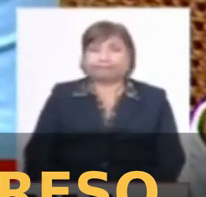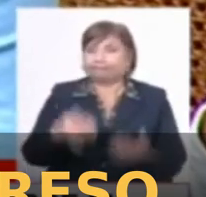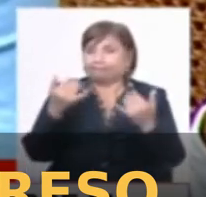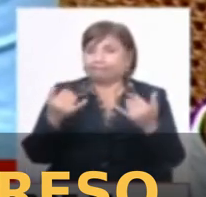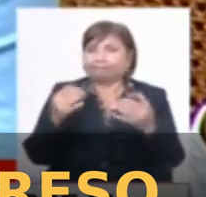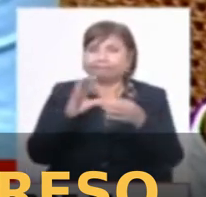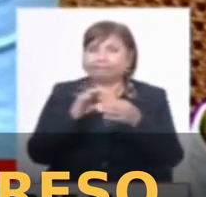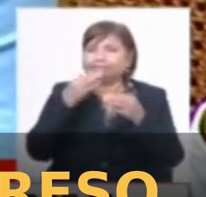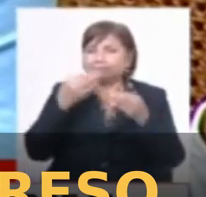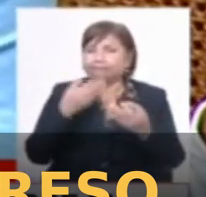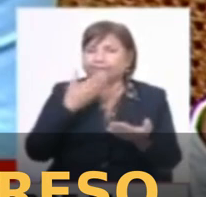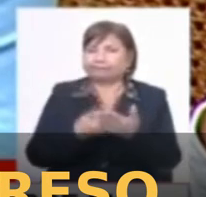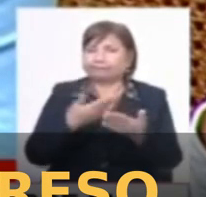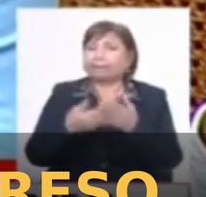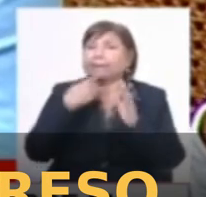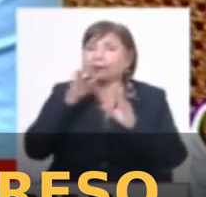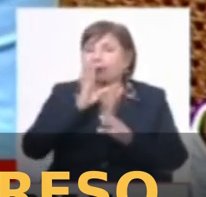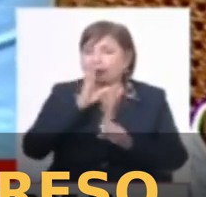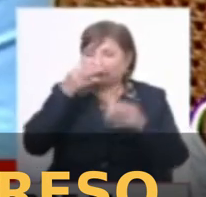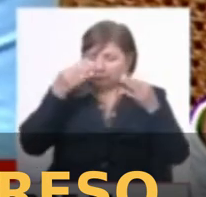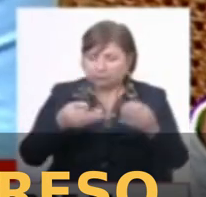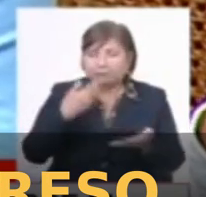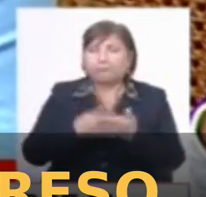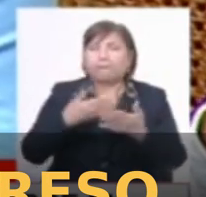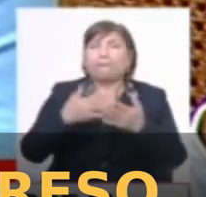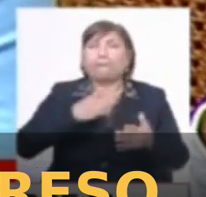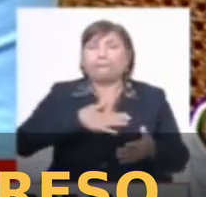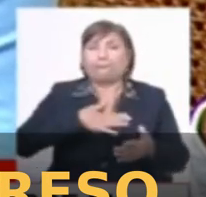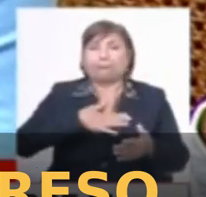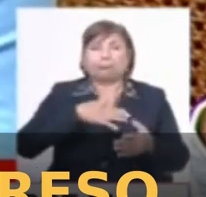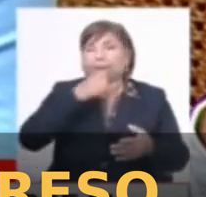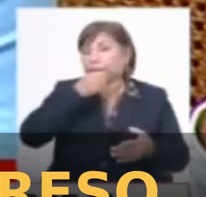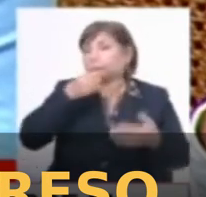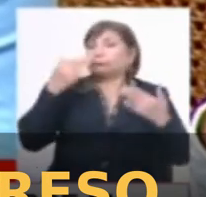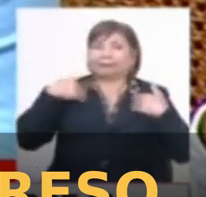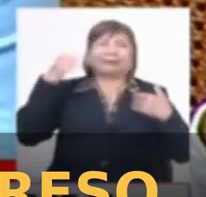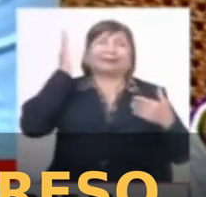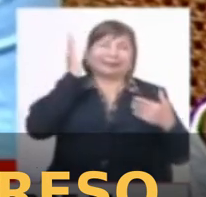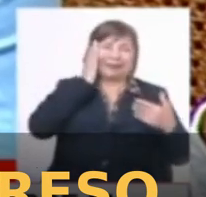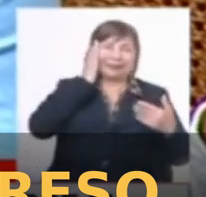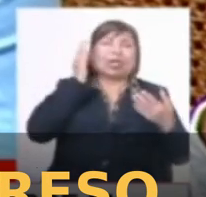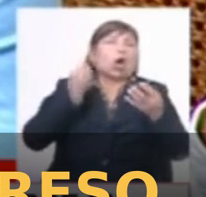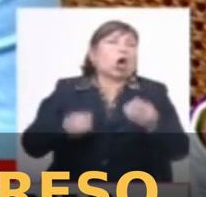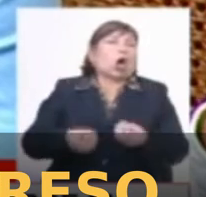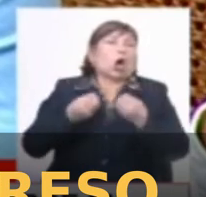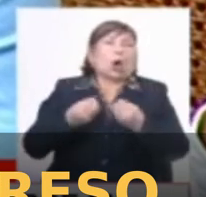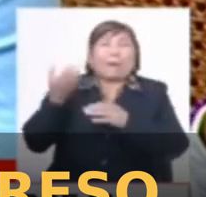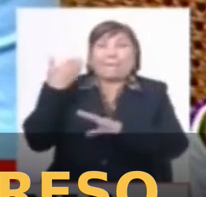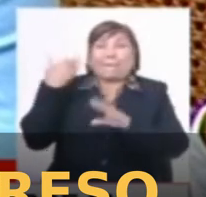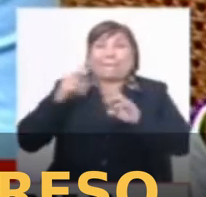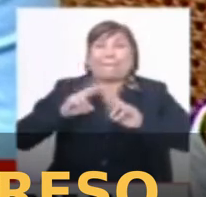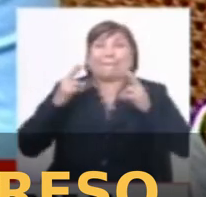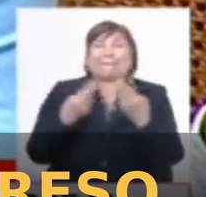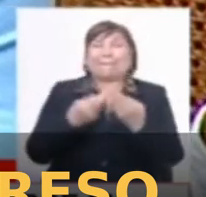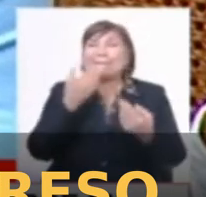un colaborador eficaz que puede reafirmar mis declaraciones, ya sabemos los pormenores de cómo se han realizado esas reuniones y